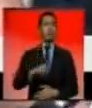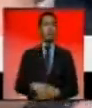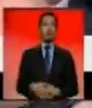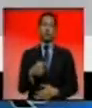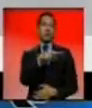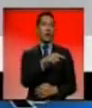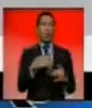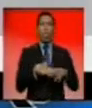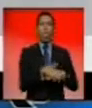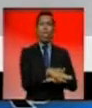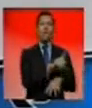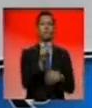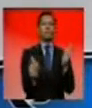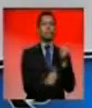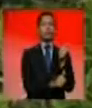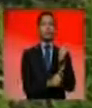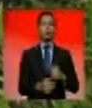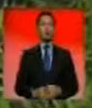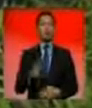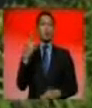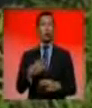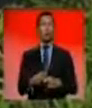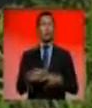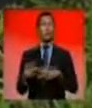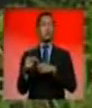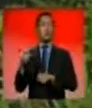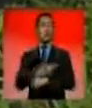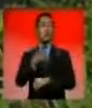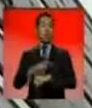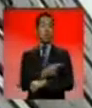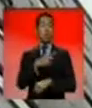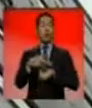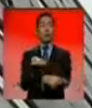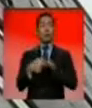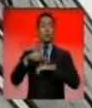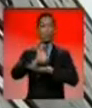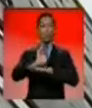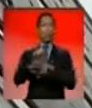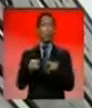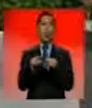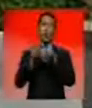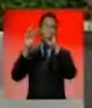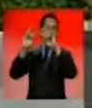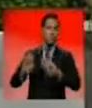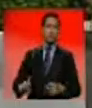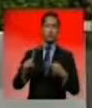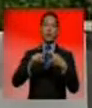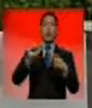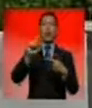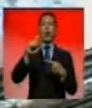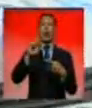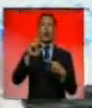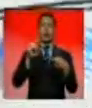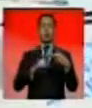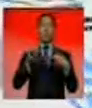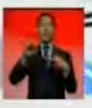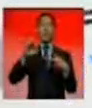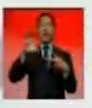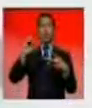y Reino Unido. Y resulta que el cabecilla ha sido el social cristiano, secretario privado de Férez Cordero, Charlie Pareja